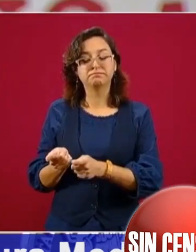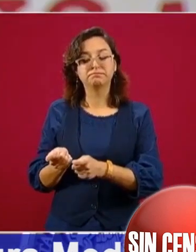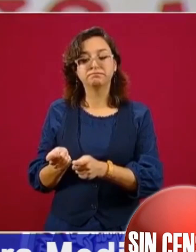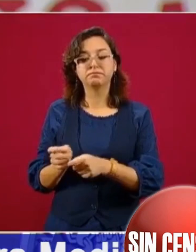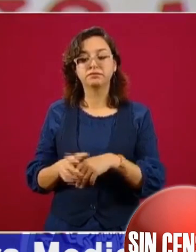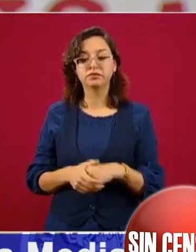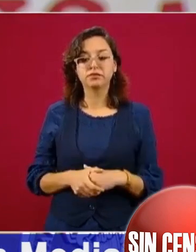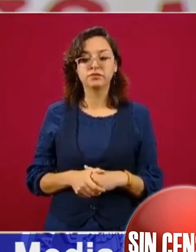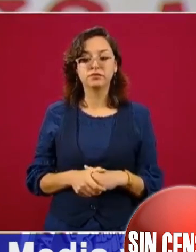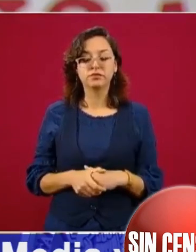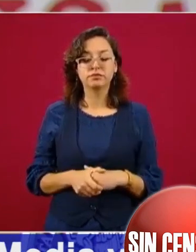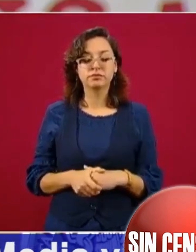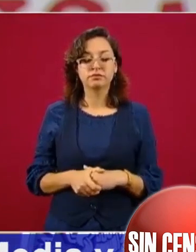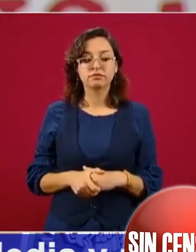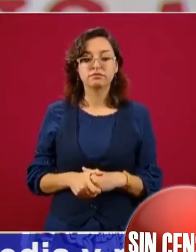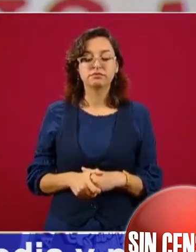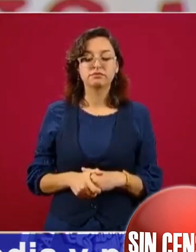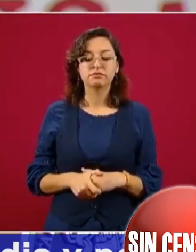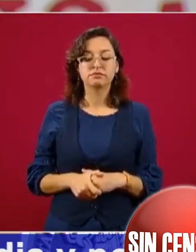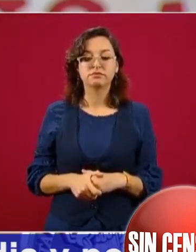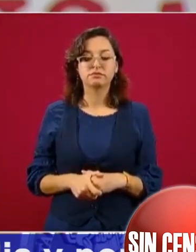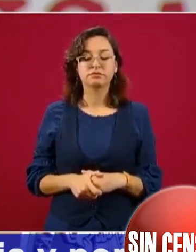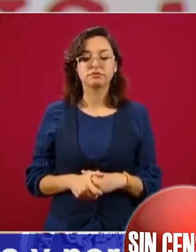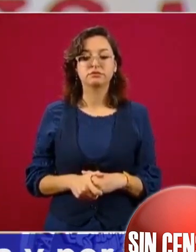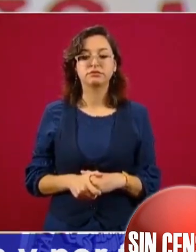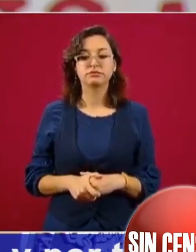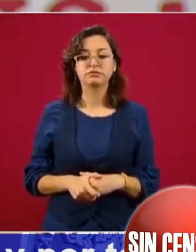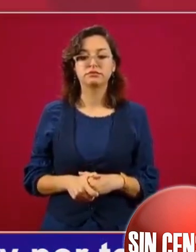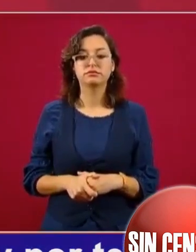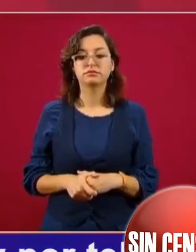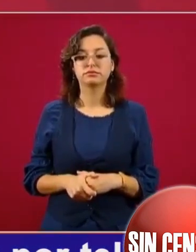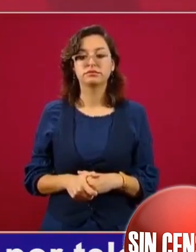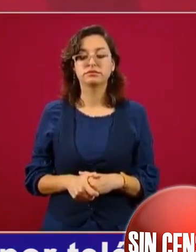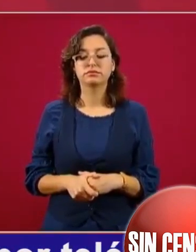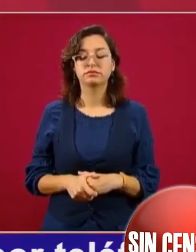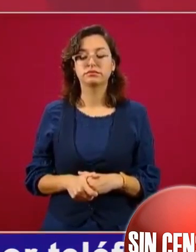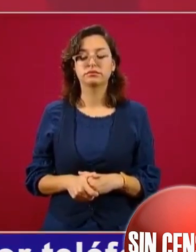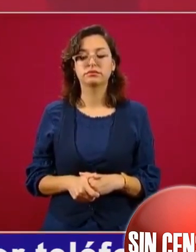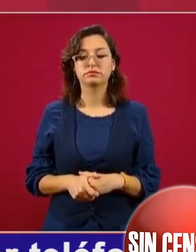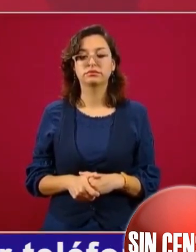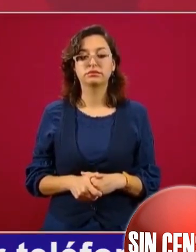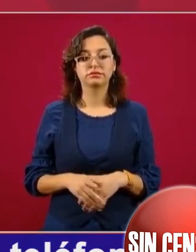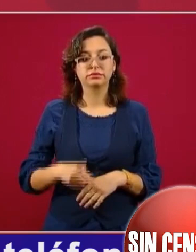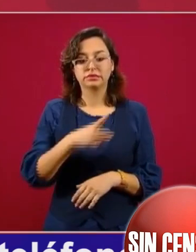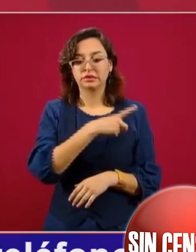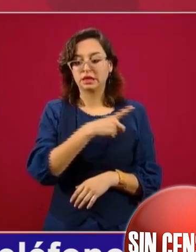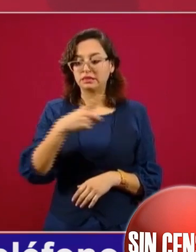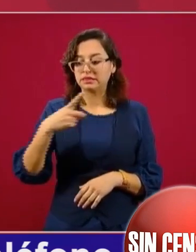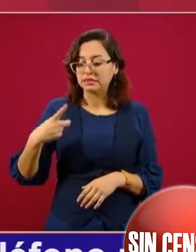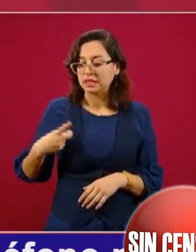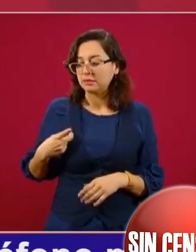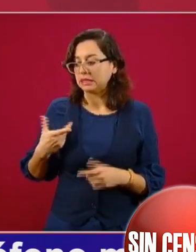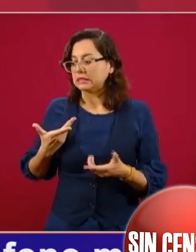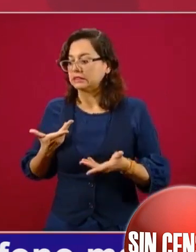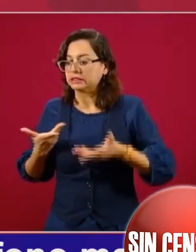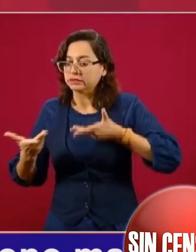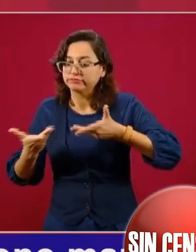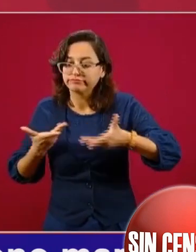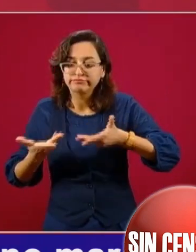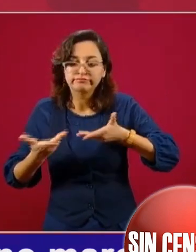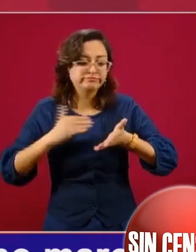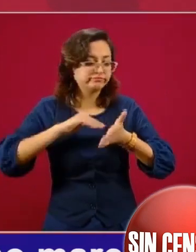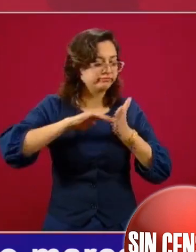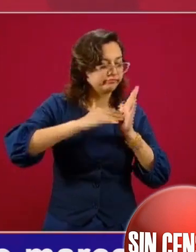y debe de buscar, como lo está haciendo, el acuerdo,